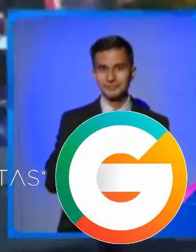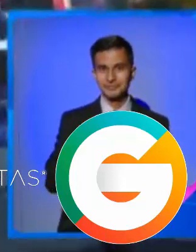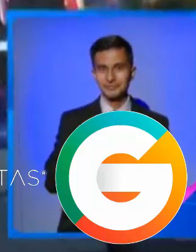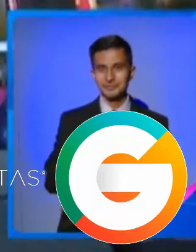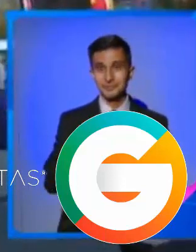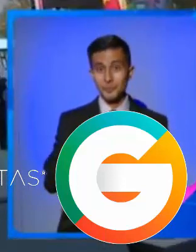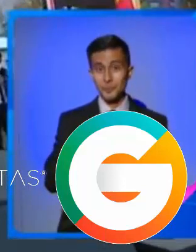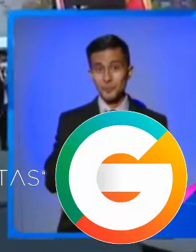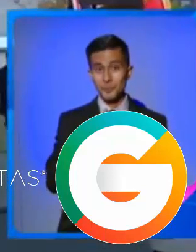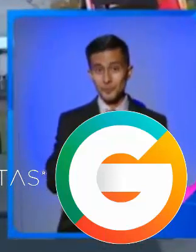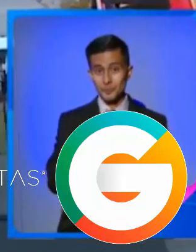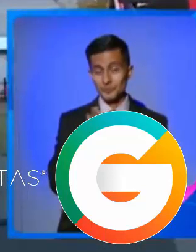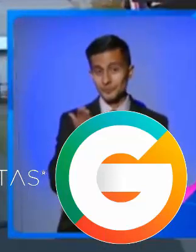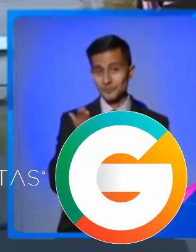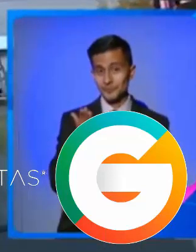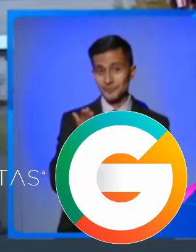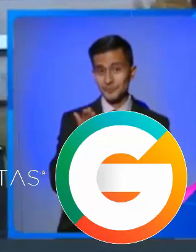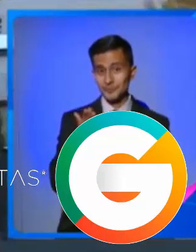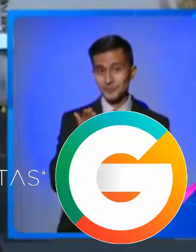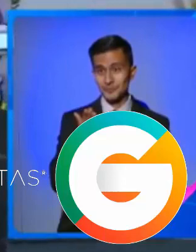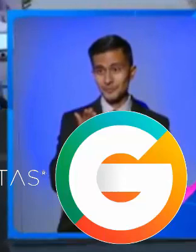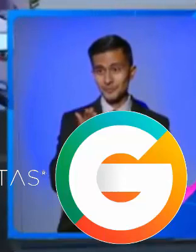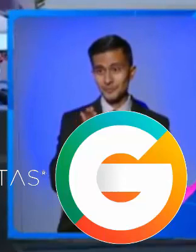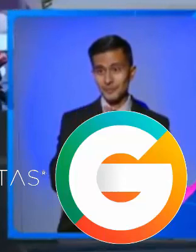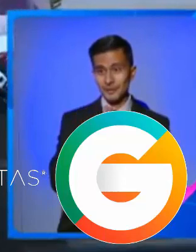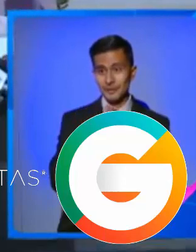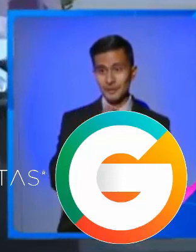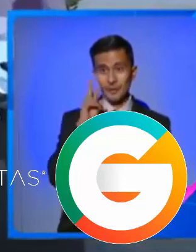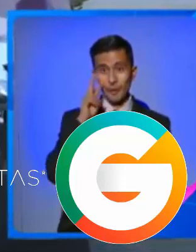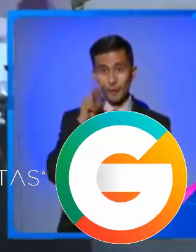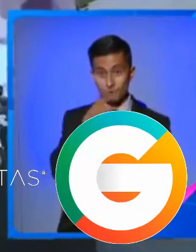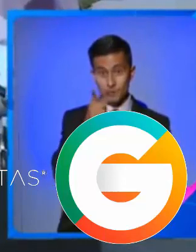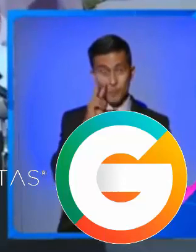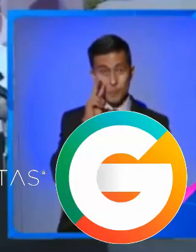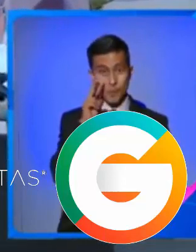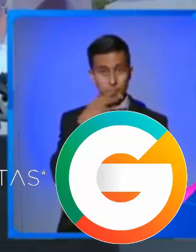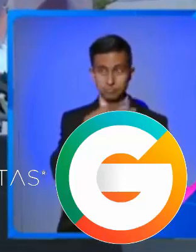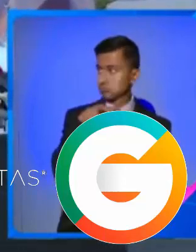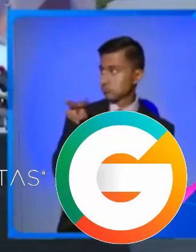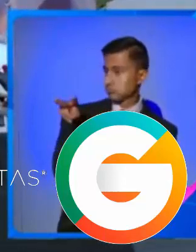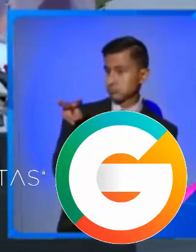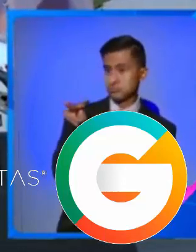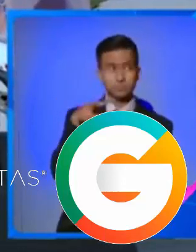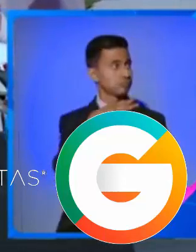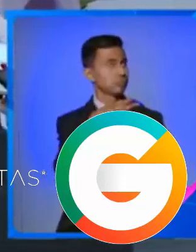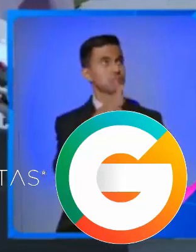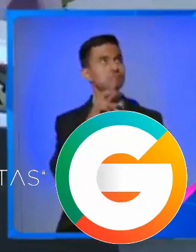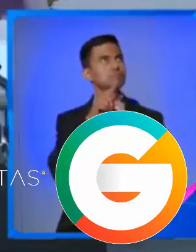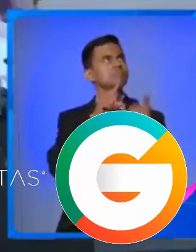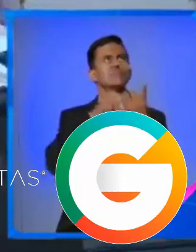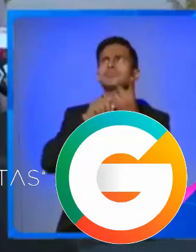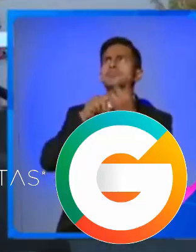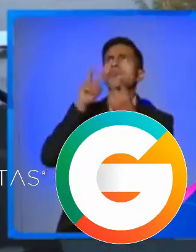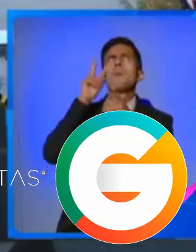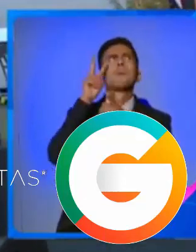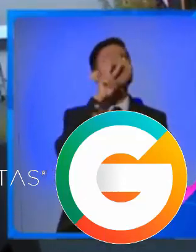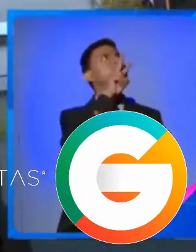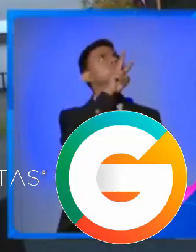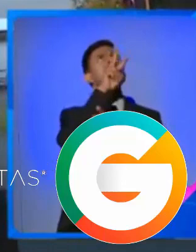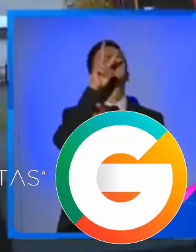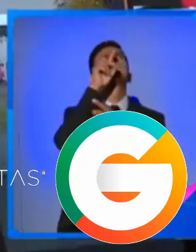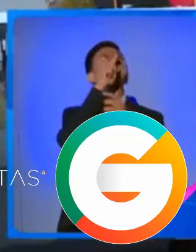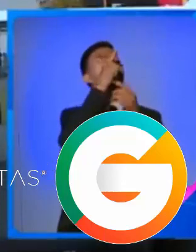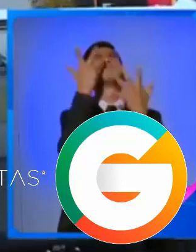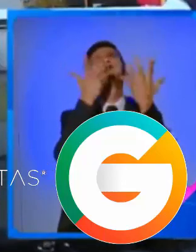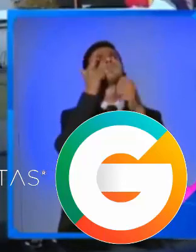les pido que por favor puedan voltear ahorita para buscar precisamente el dron, para ver si lo pueden